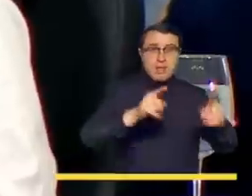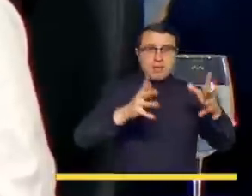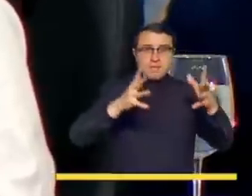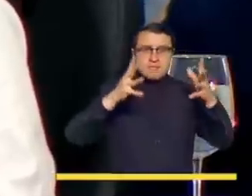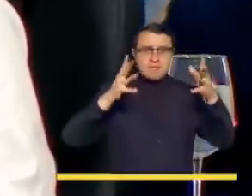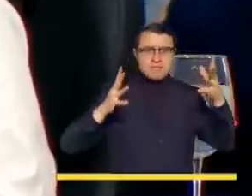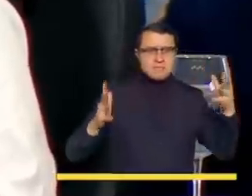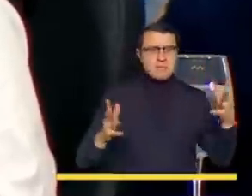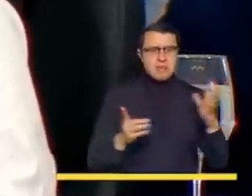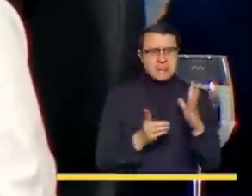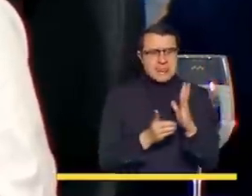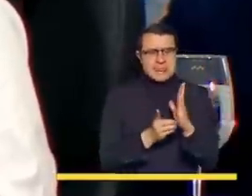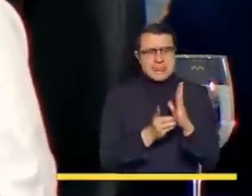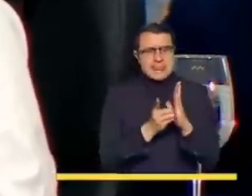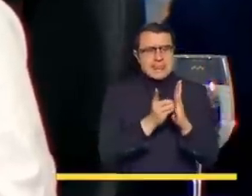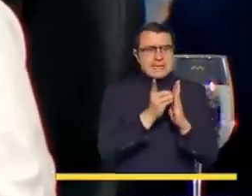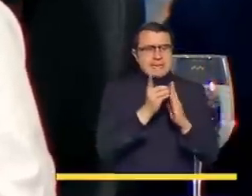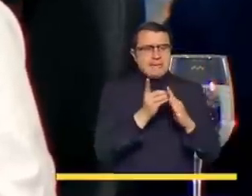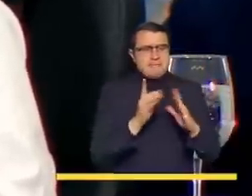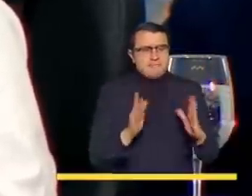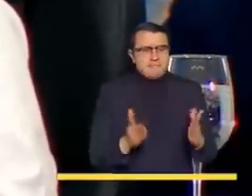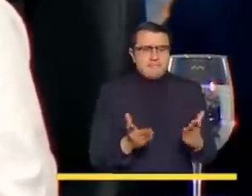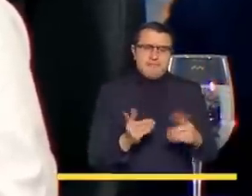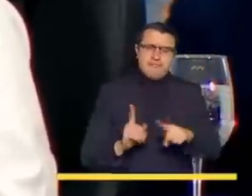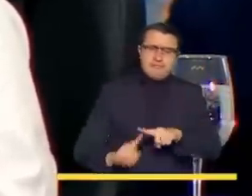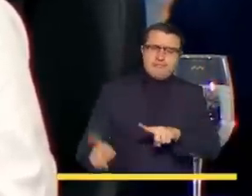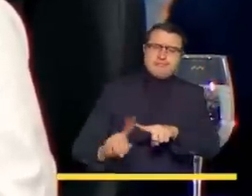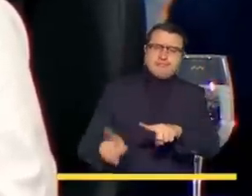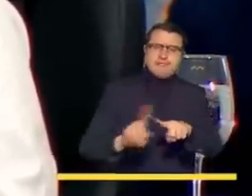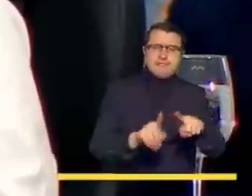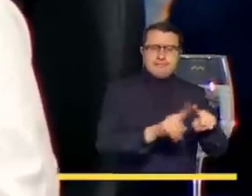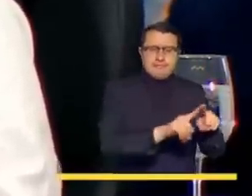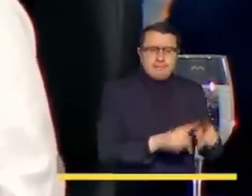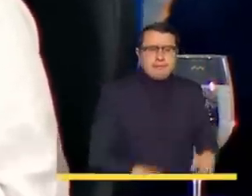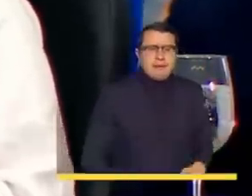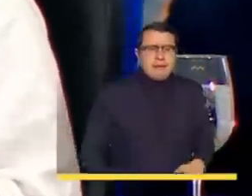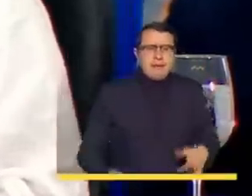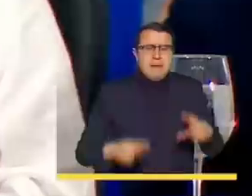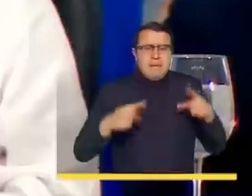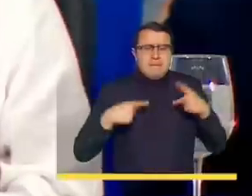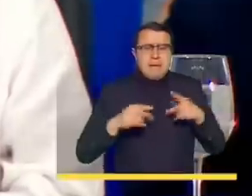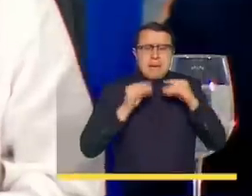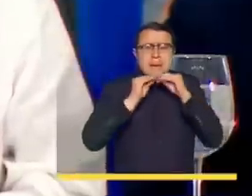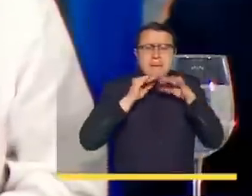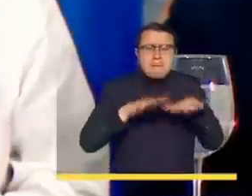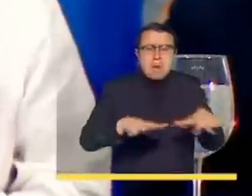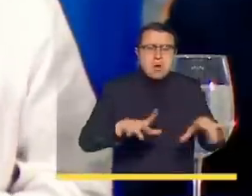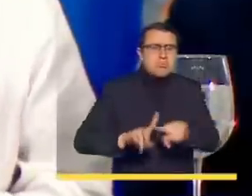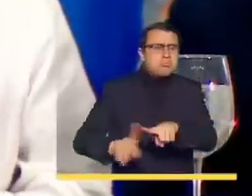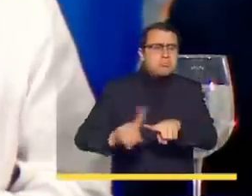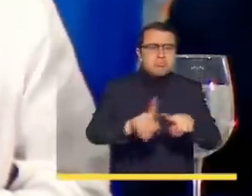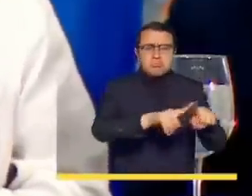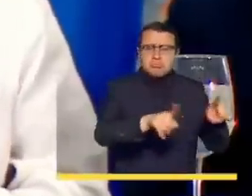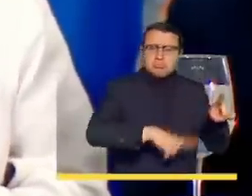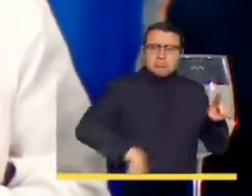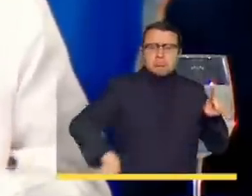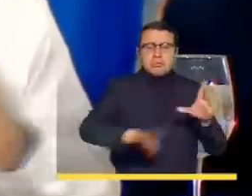con mucho desarrollo en todos los campos de la vida pública.